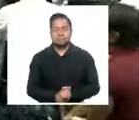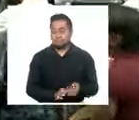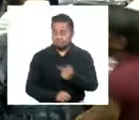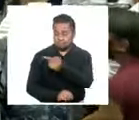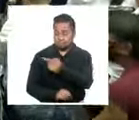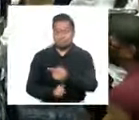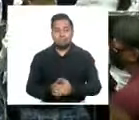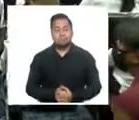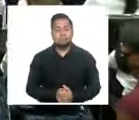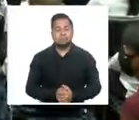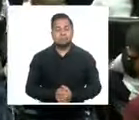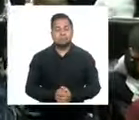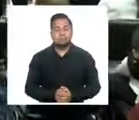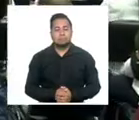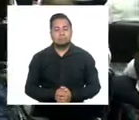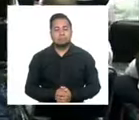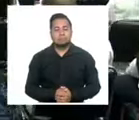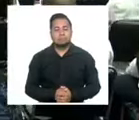compañera.